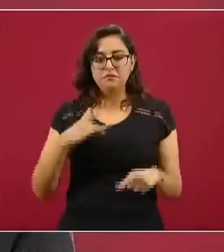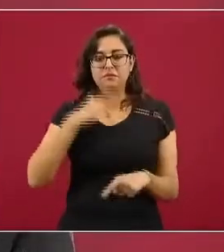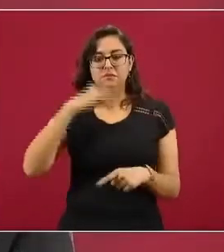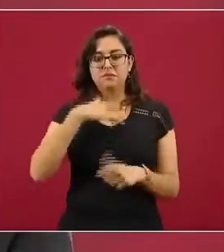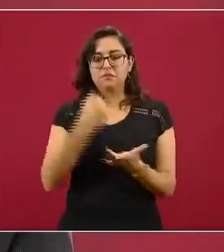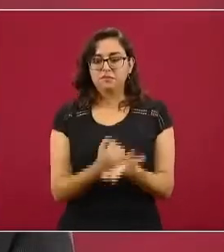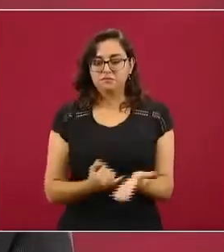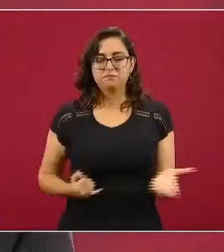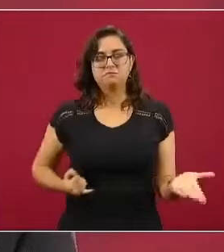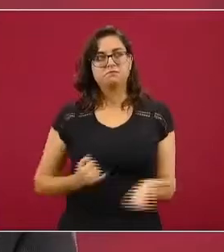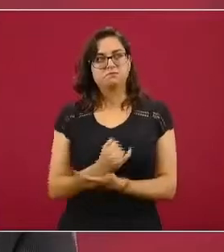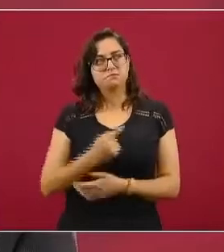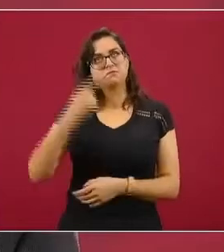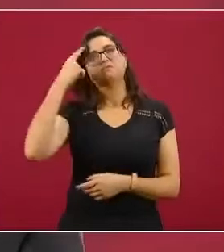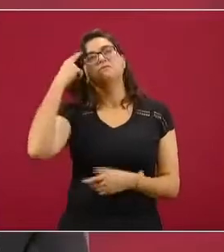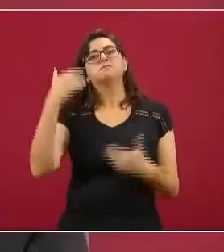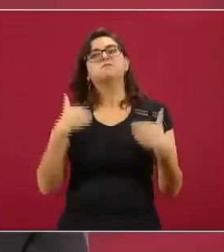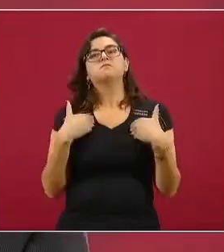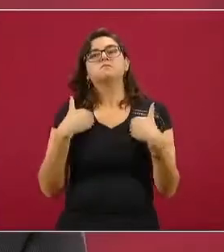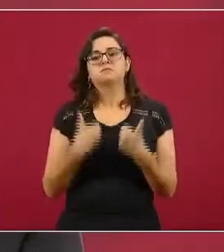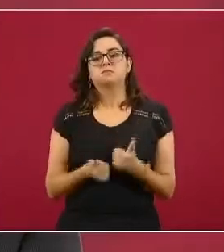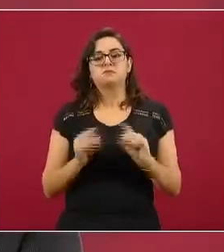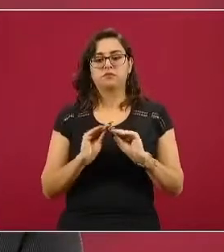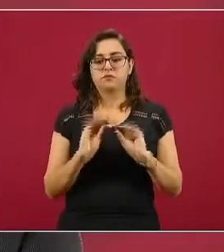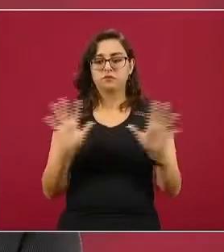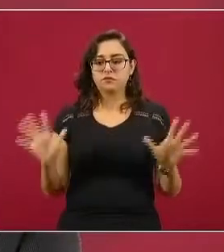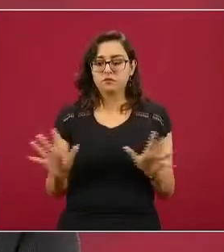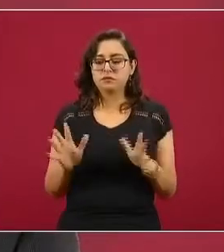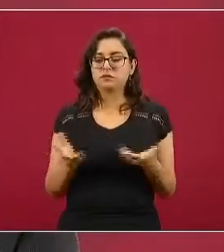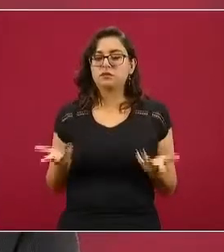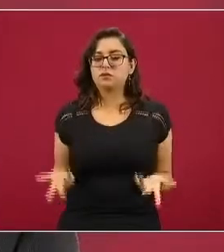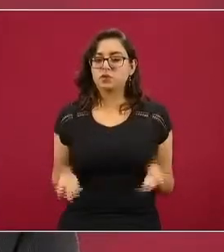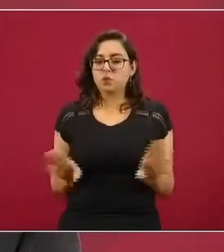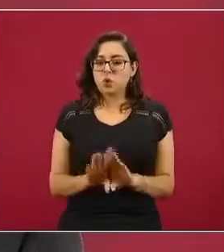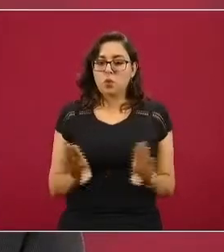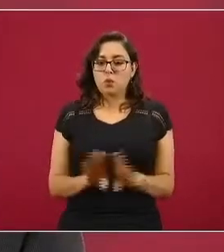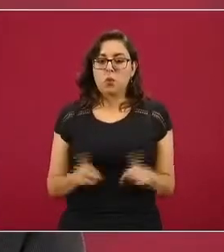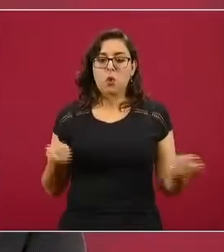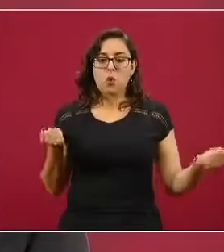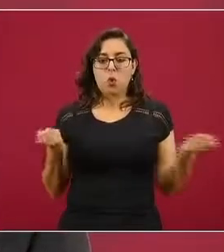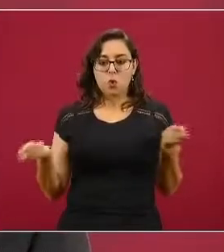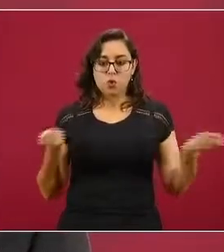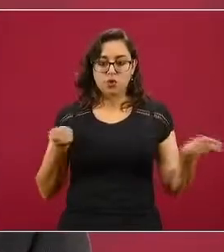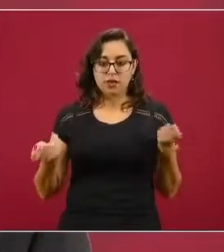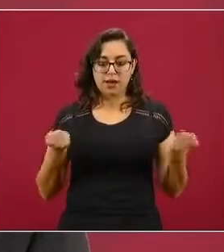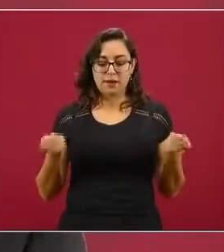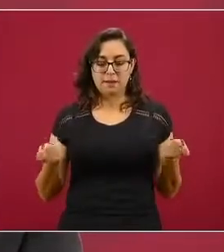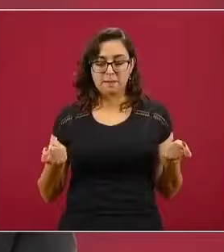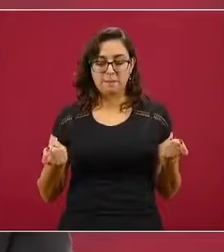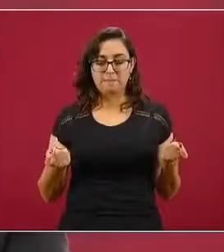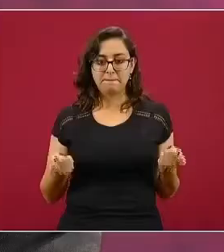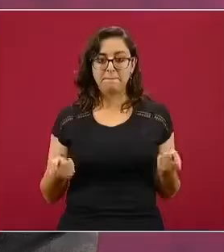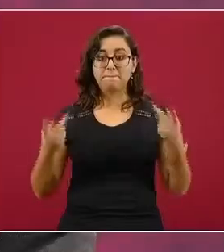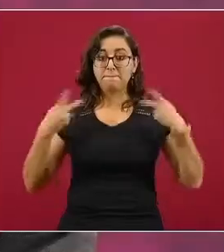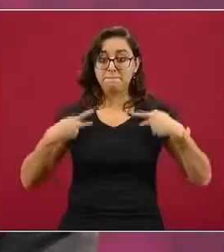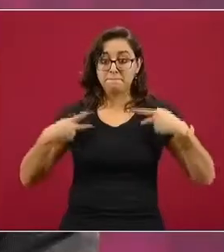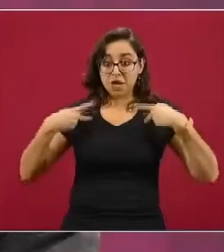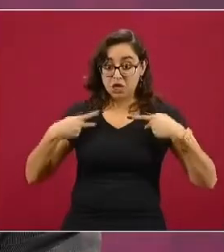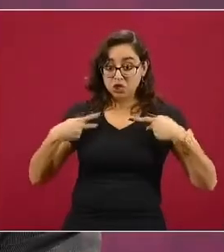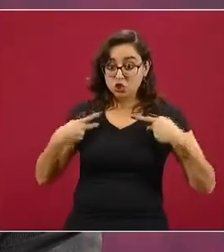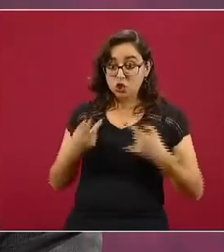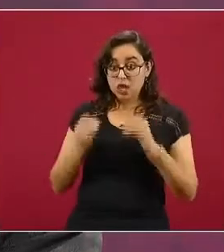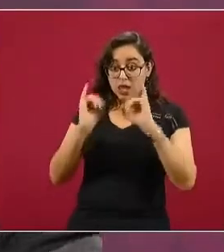decidió consciente y calculadamente que el diseño de sus intervenciones de control no tomaría a la persona